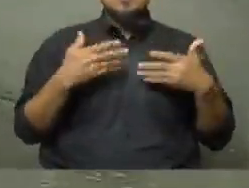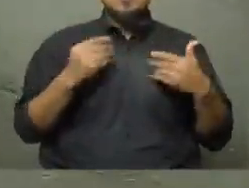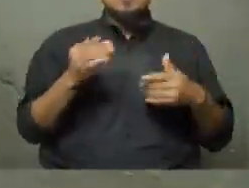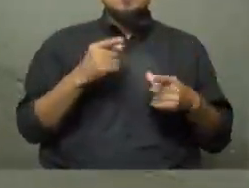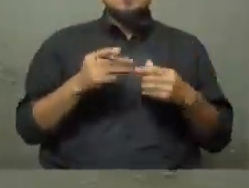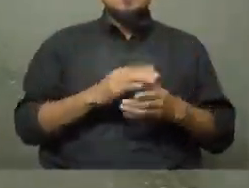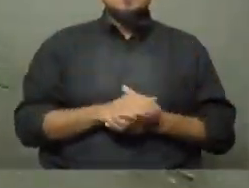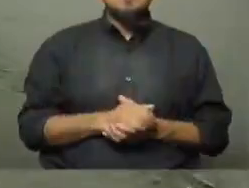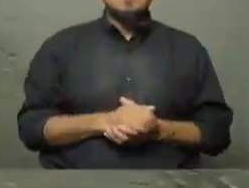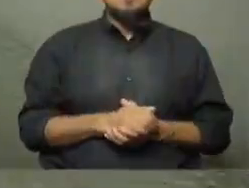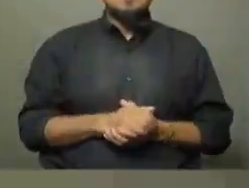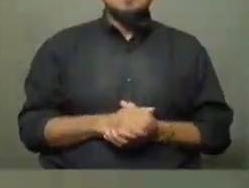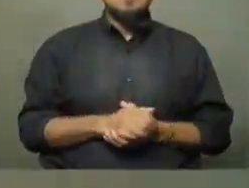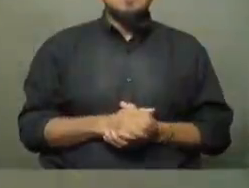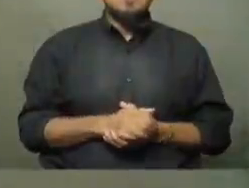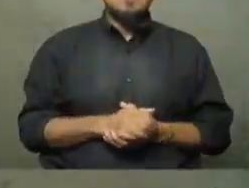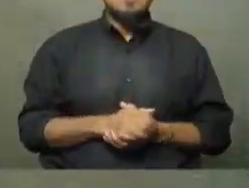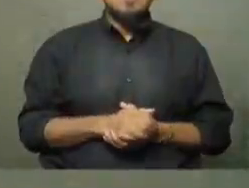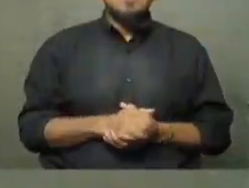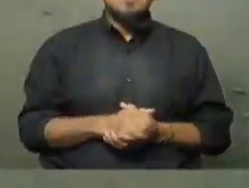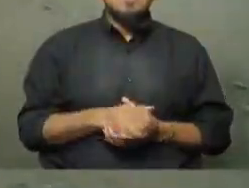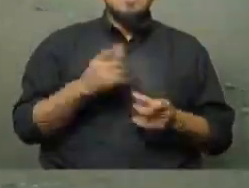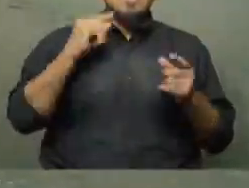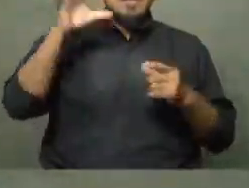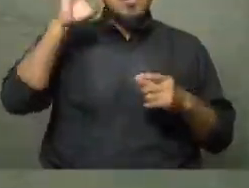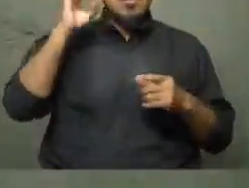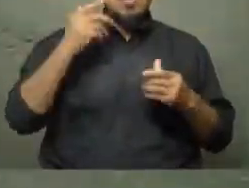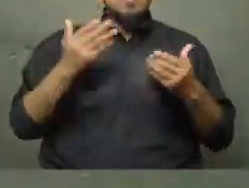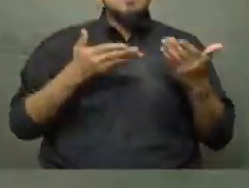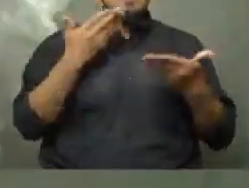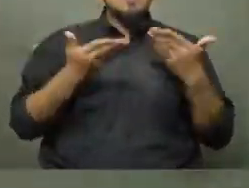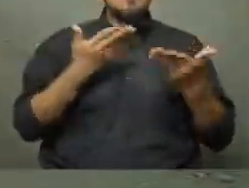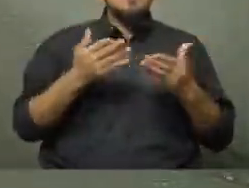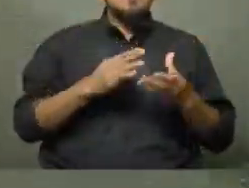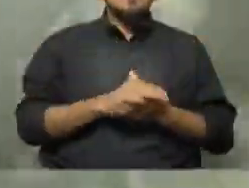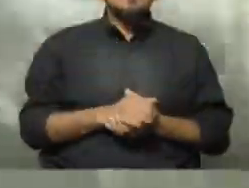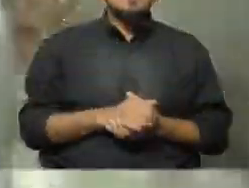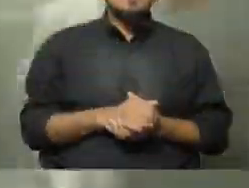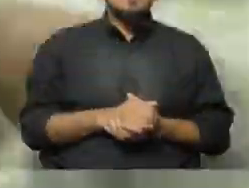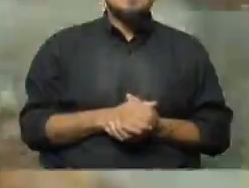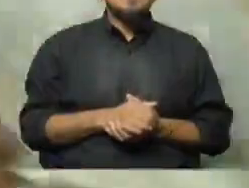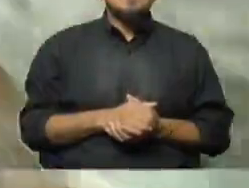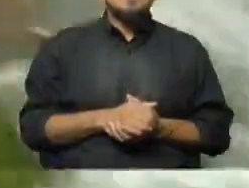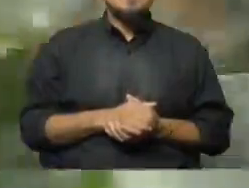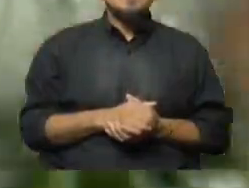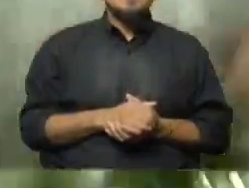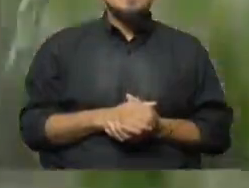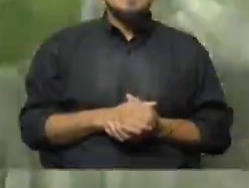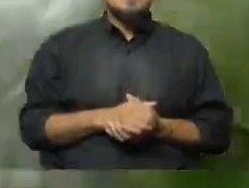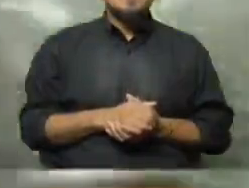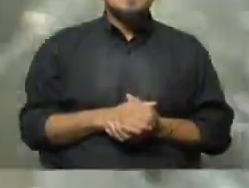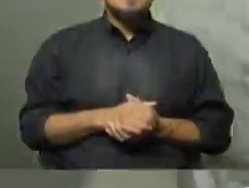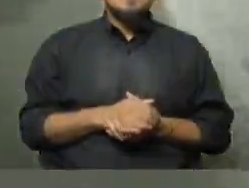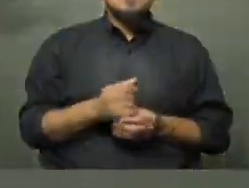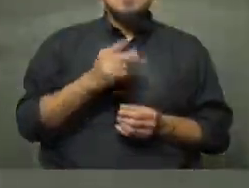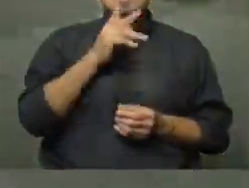Muy bien. ¿Primeros recuerdos del carnaval que te acuerdes? Venir especialmente con mis hijos, chicos, traerlos